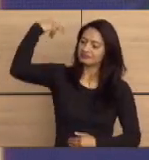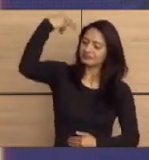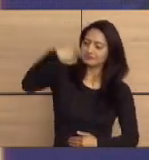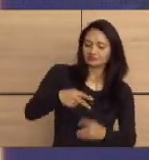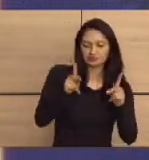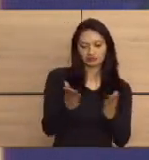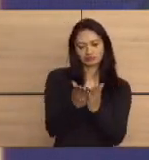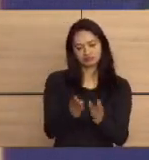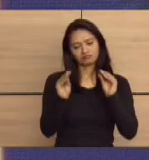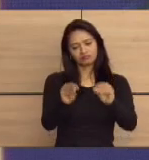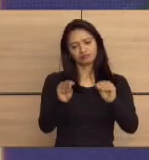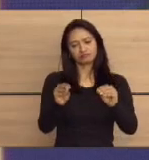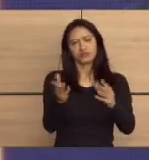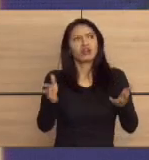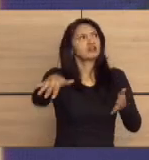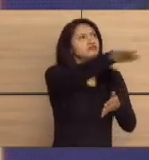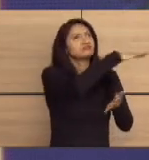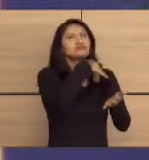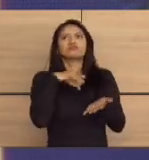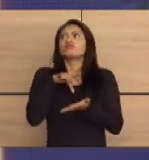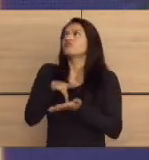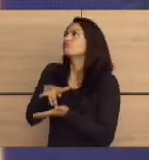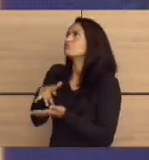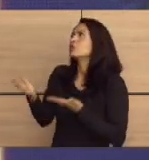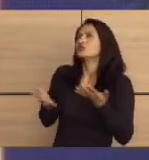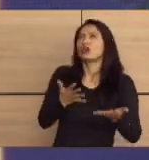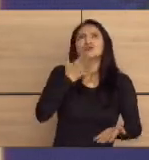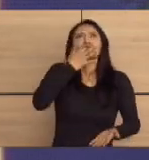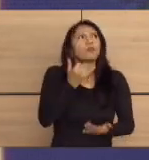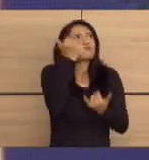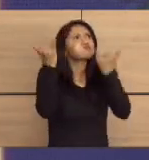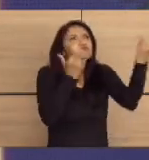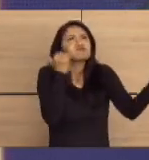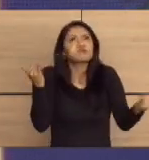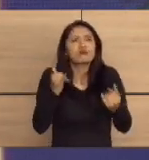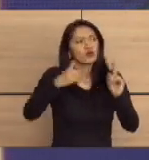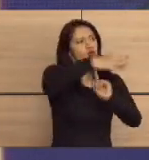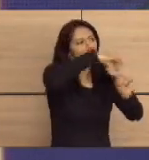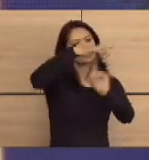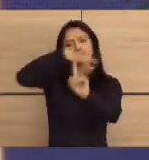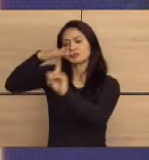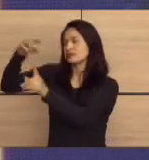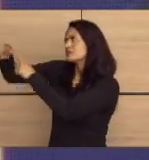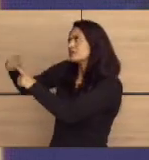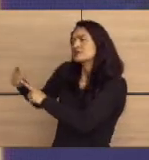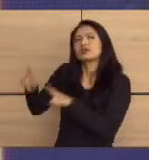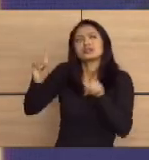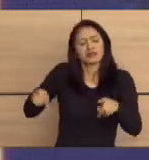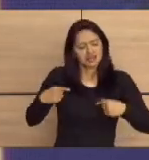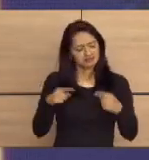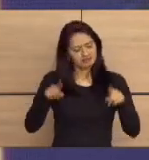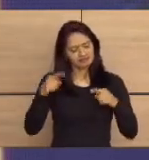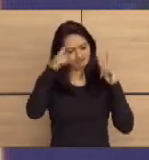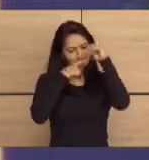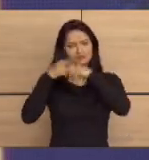estudiantes situarse en el mundo, situarse en sus realidades y en sus contextos, pero también analizar las problemáticas